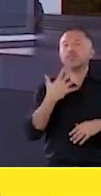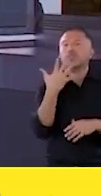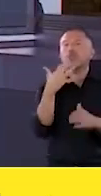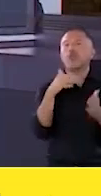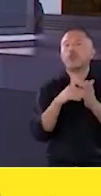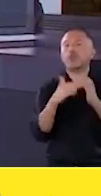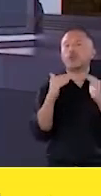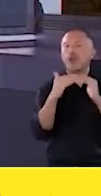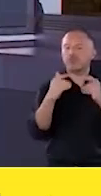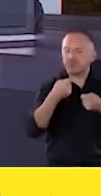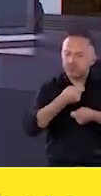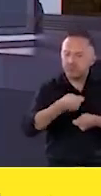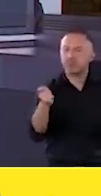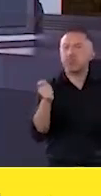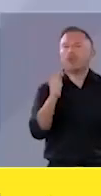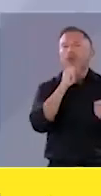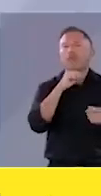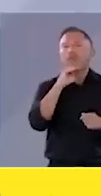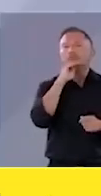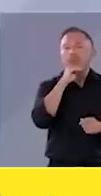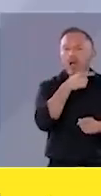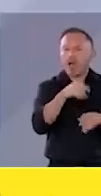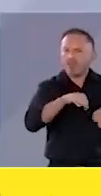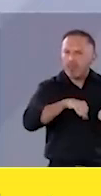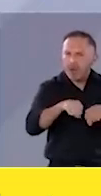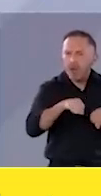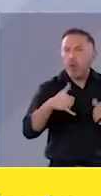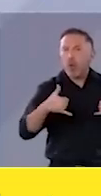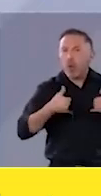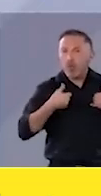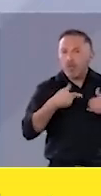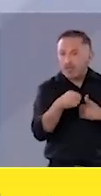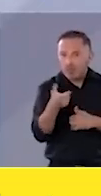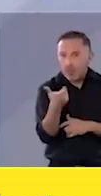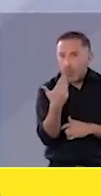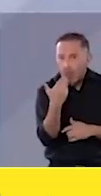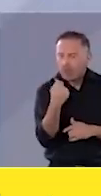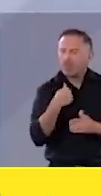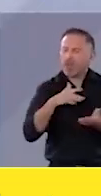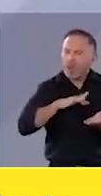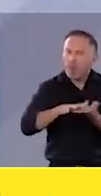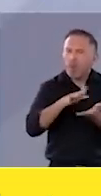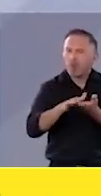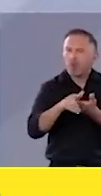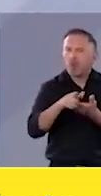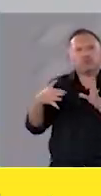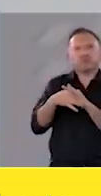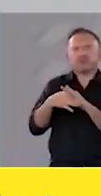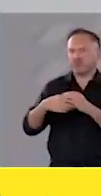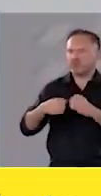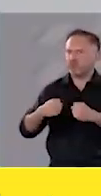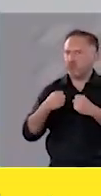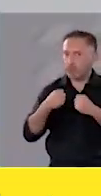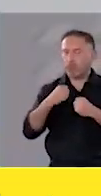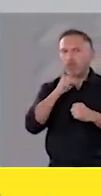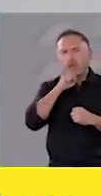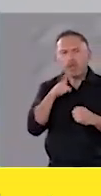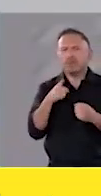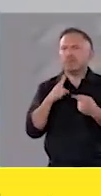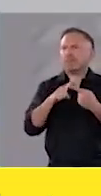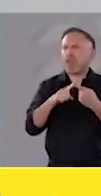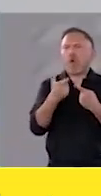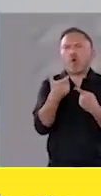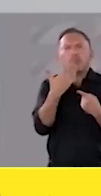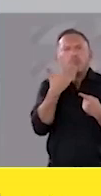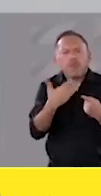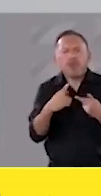Xóchitl Gálvez Ruiz y Claudia Sheinbaum Pardo. El tercer y último careo finalmente televisado antes de las elecciones del domingo 2 de junio se